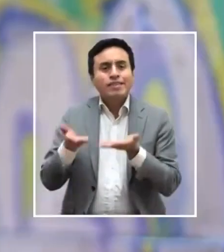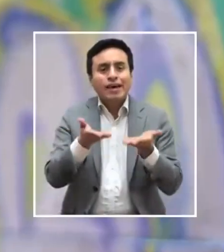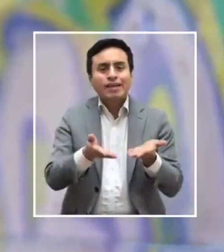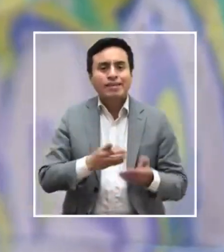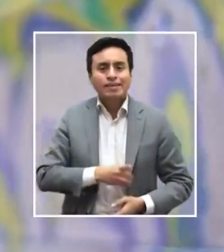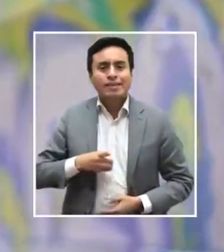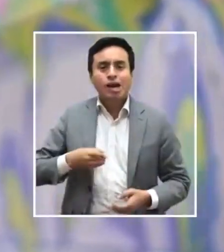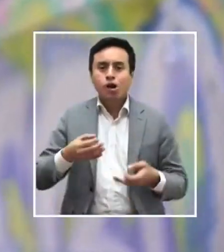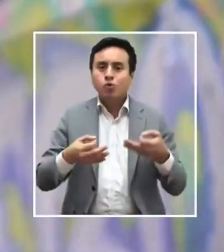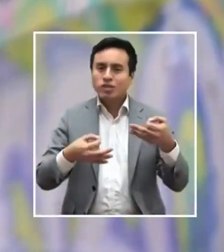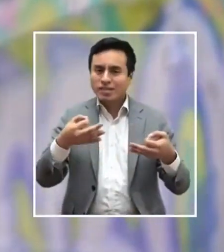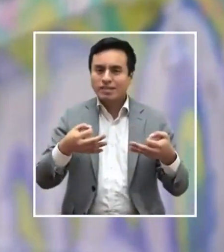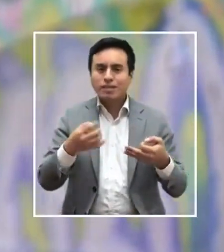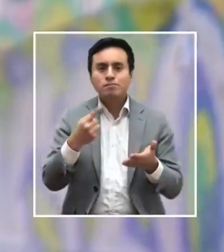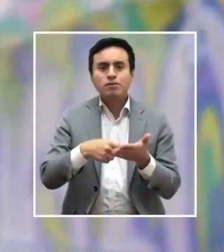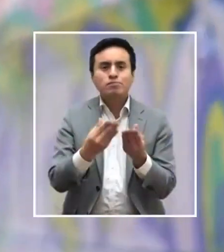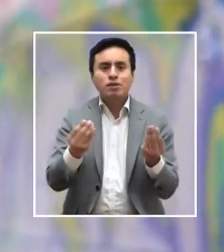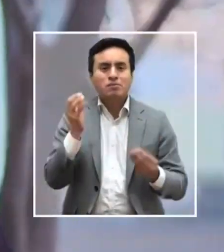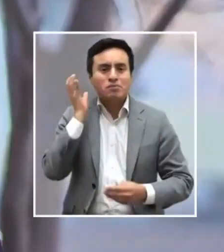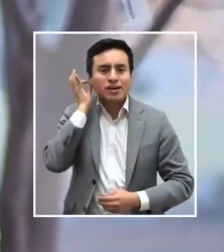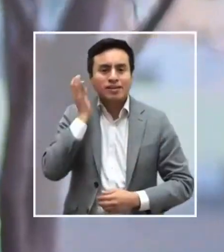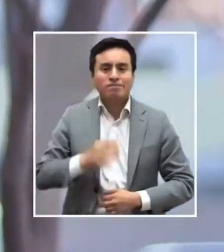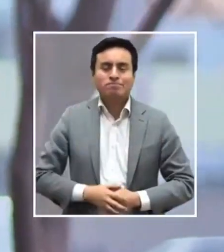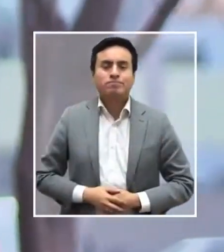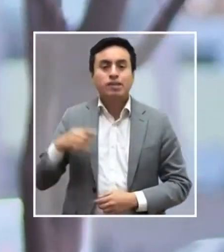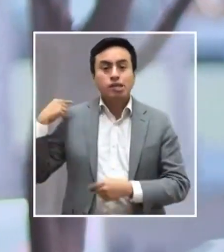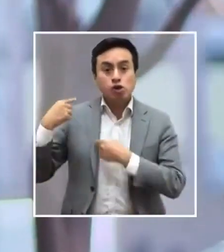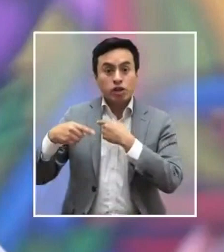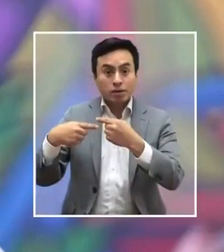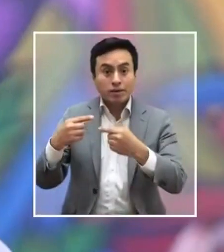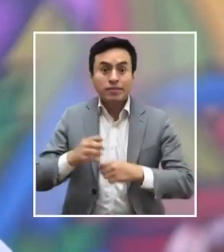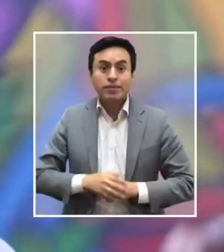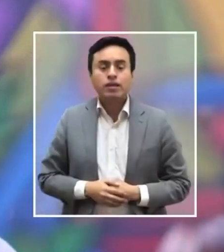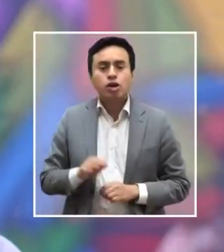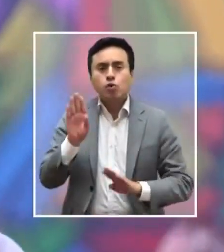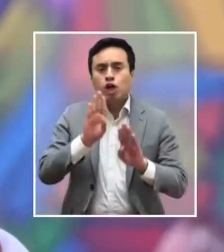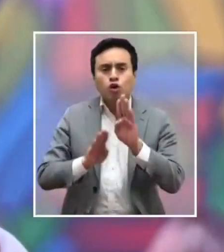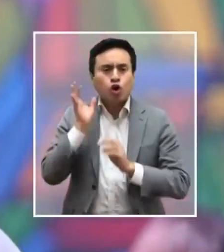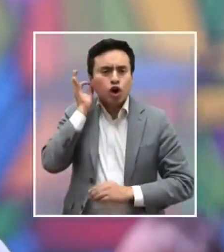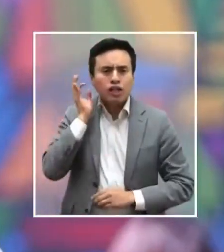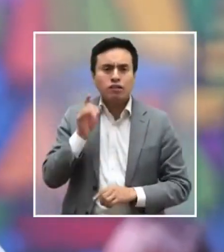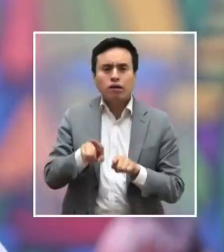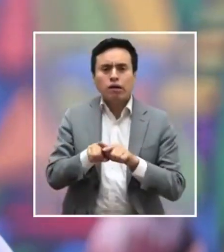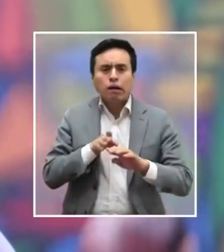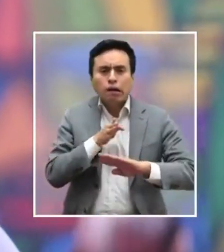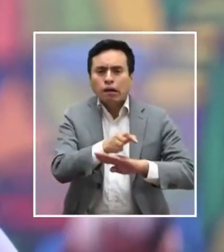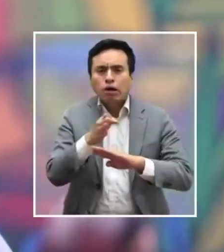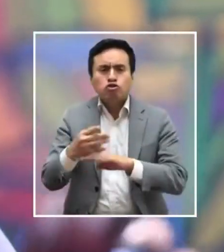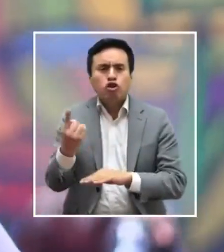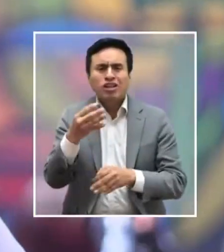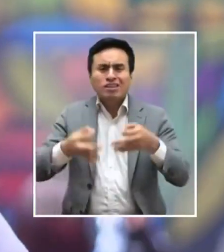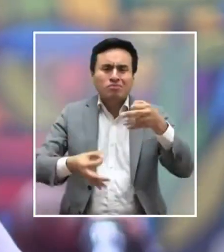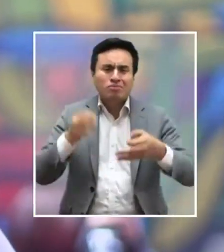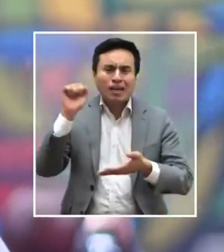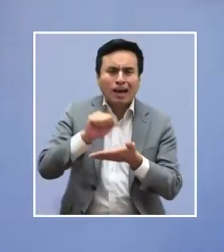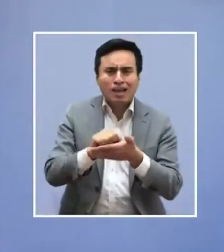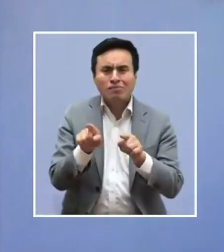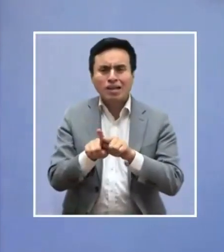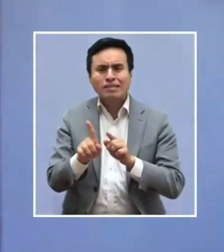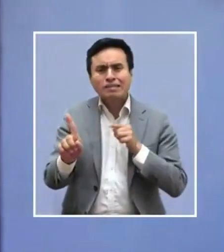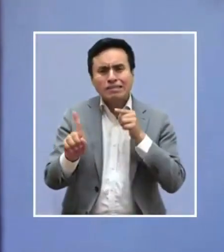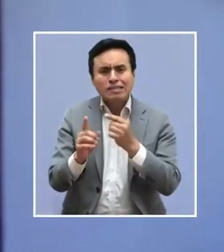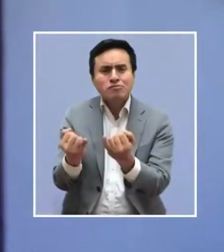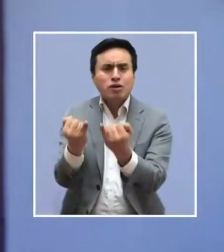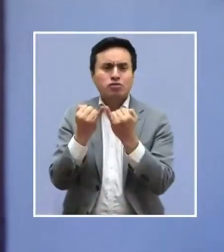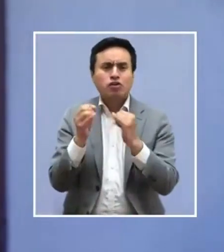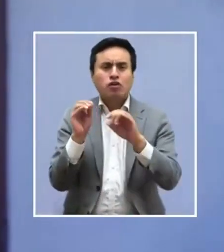investigación para hacerse cargo de que estos dineros sean entregados a la madre o también en algunos casos a los padres. Revisemos también más